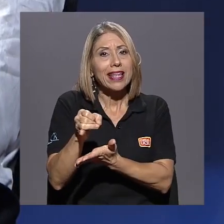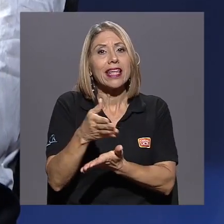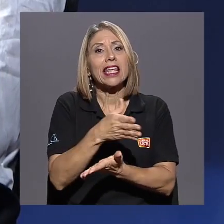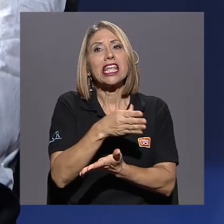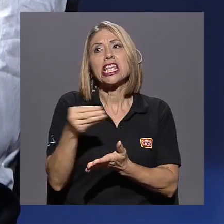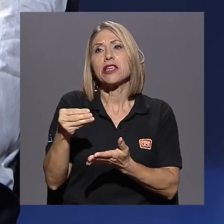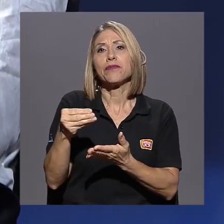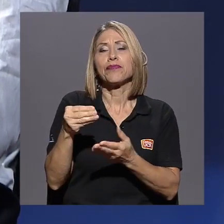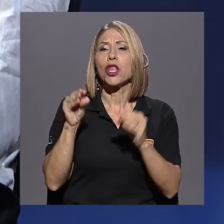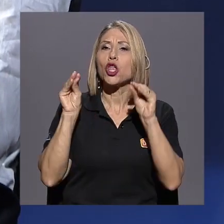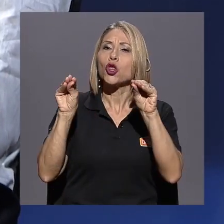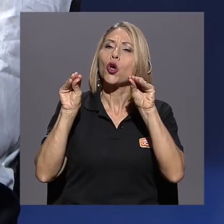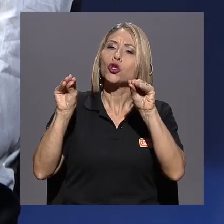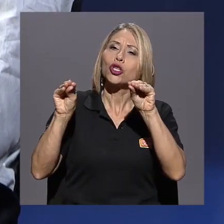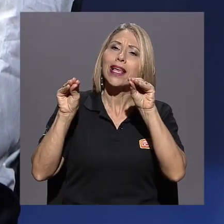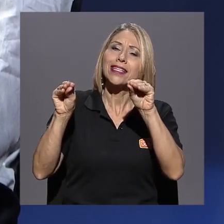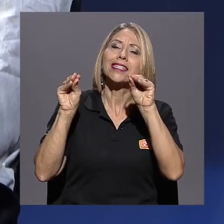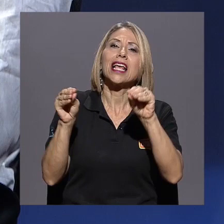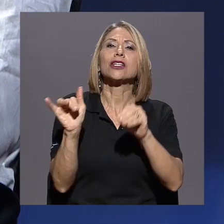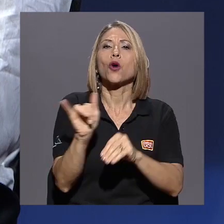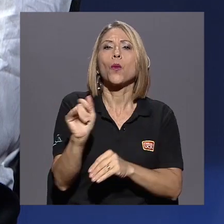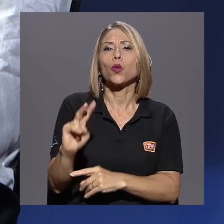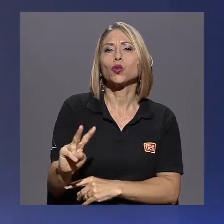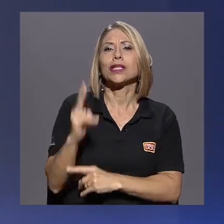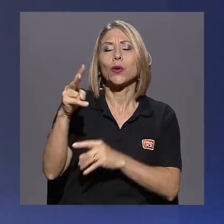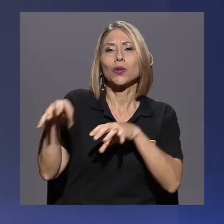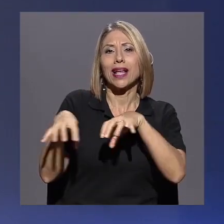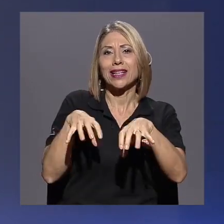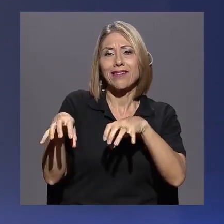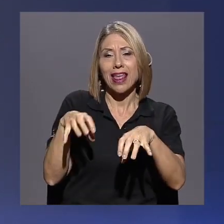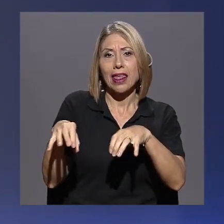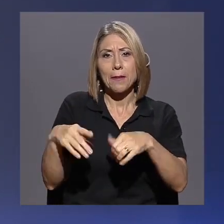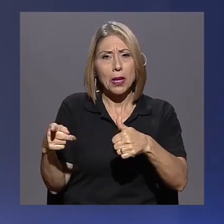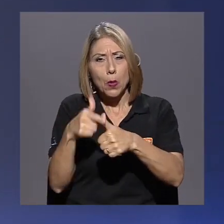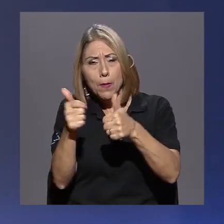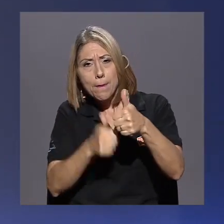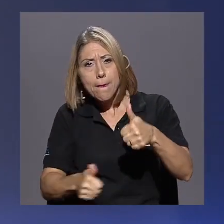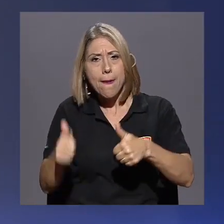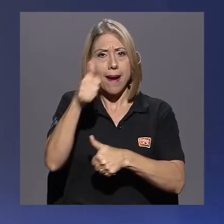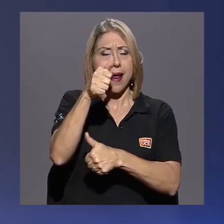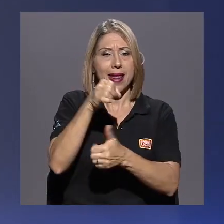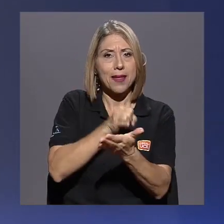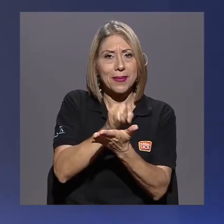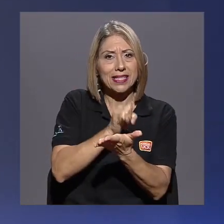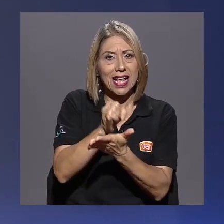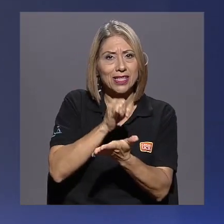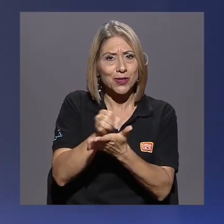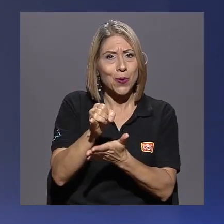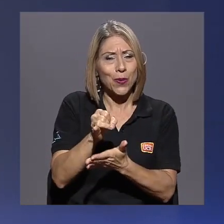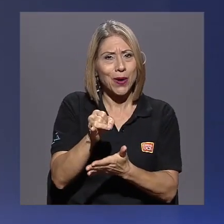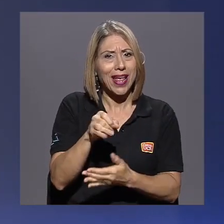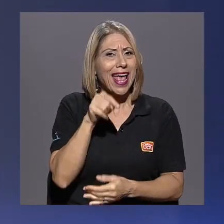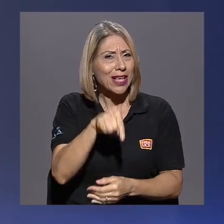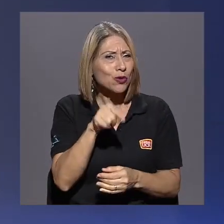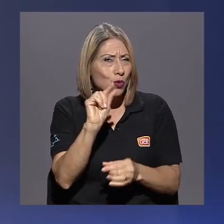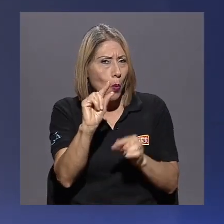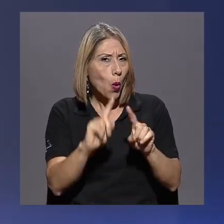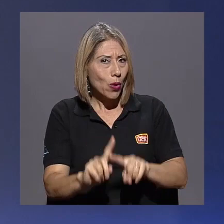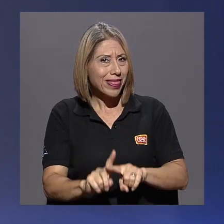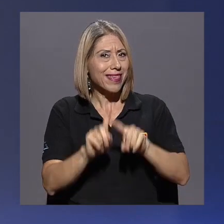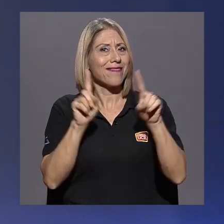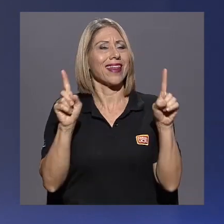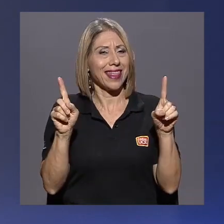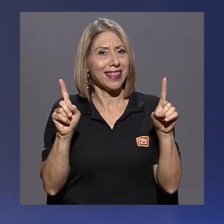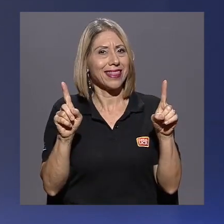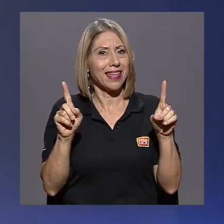docencia digamos es como una segunda actividad que tienen priorizando la investigación y eso es un poco como diferente digamos